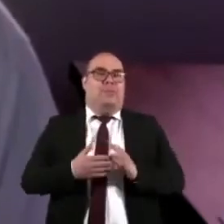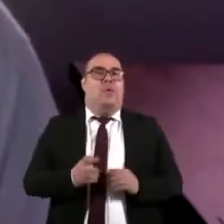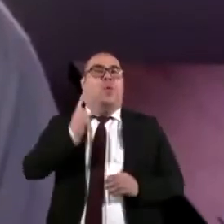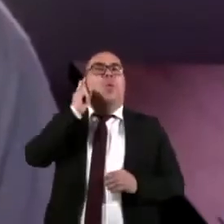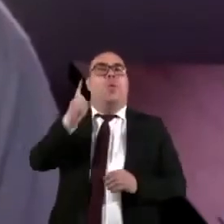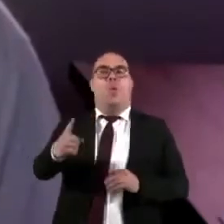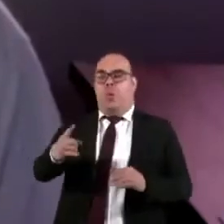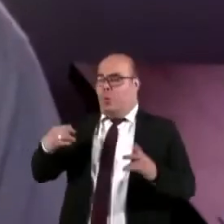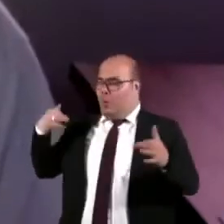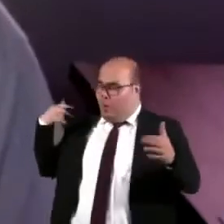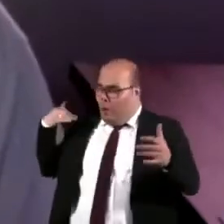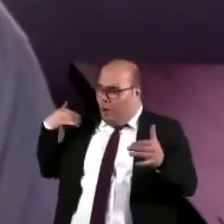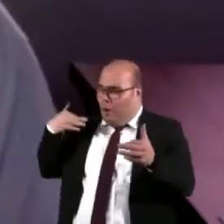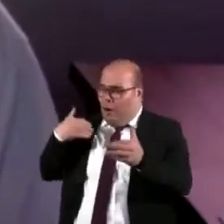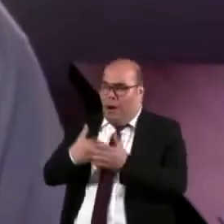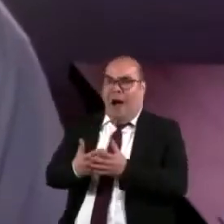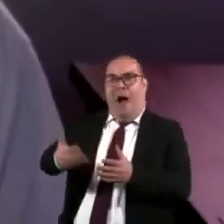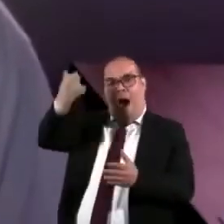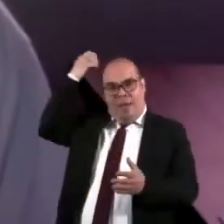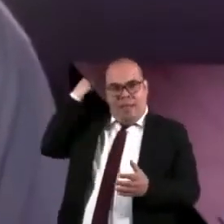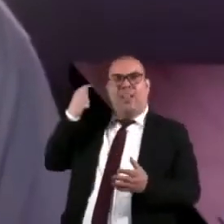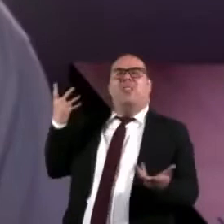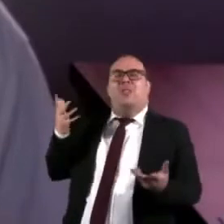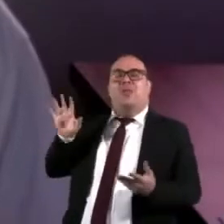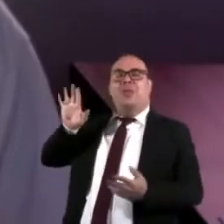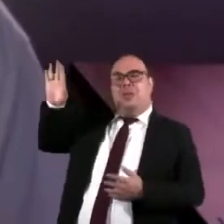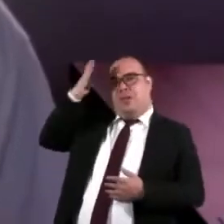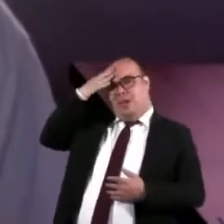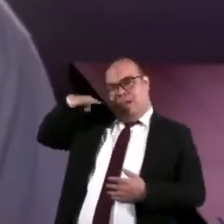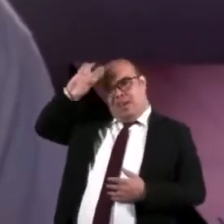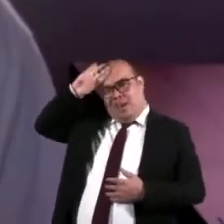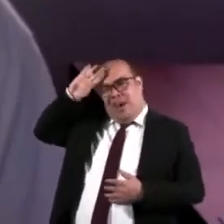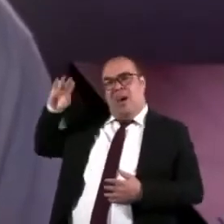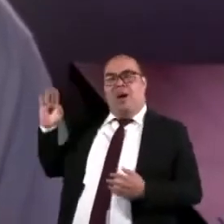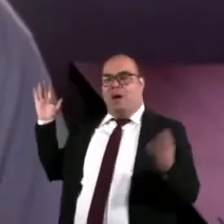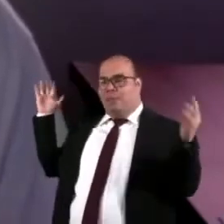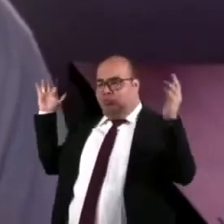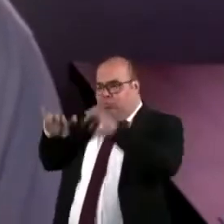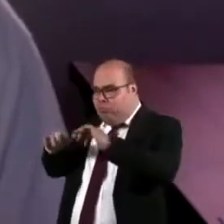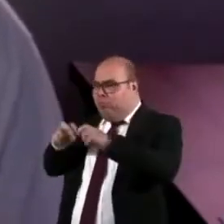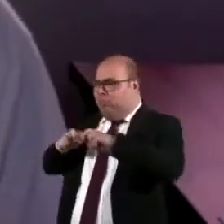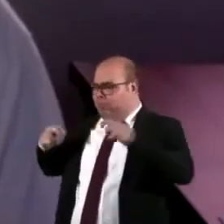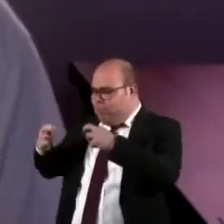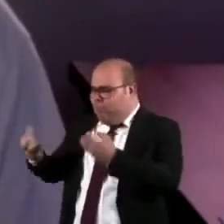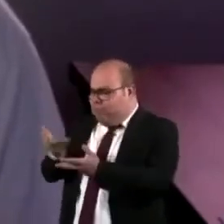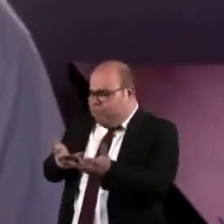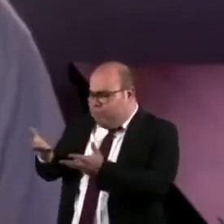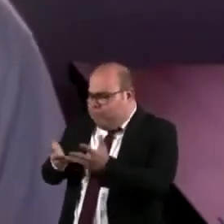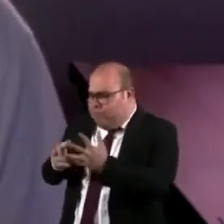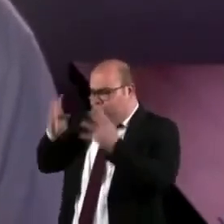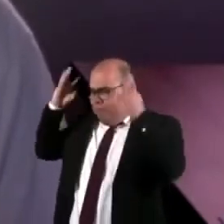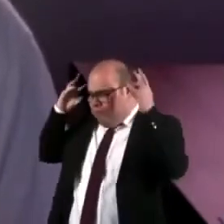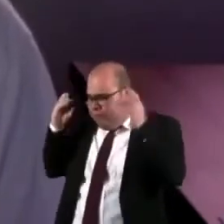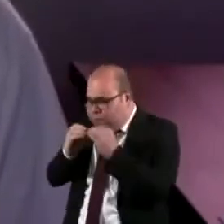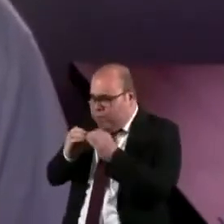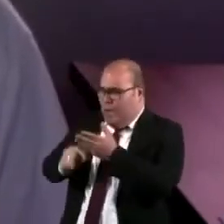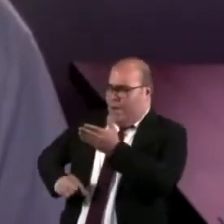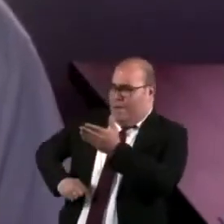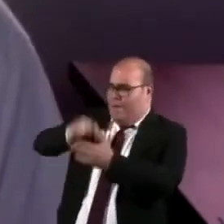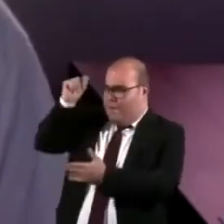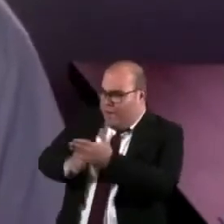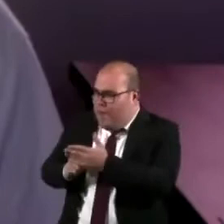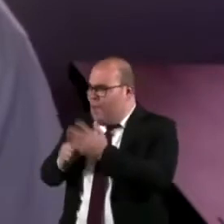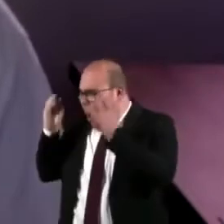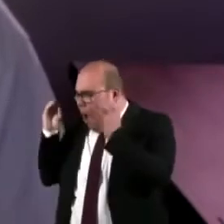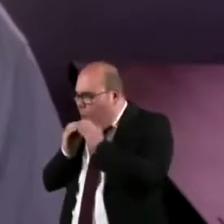frutos de lo que acordamos en La Habana. Ese sueño que se firmó lo